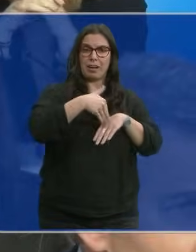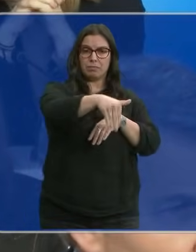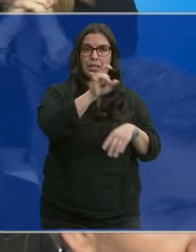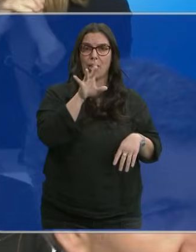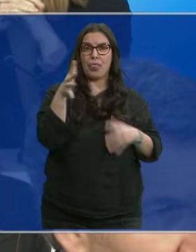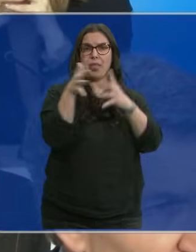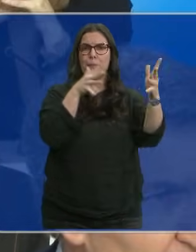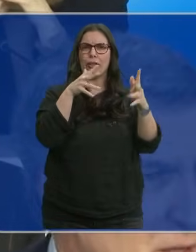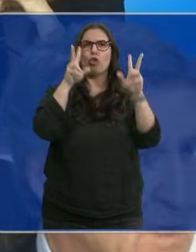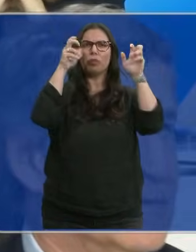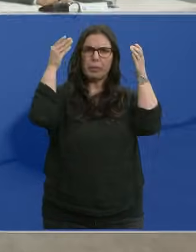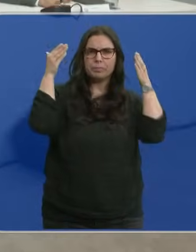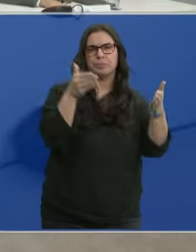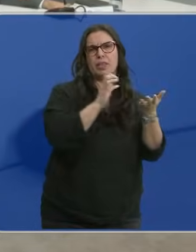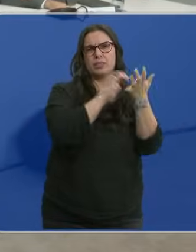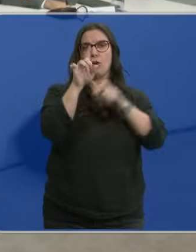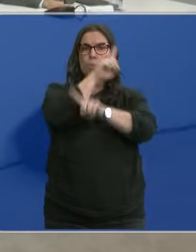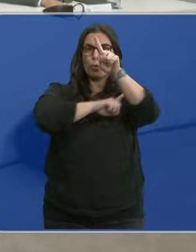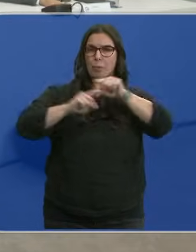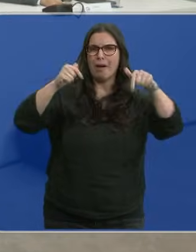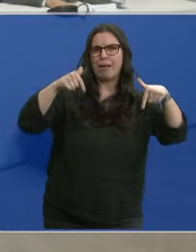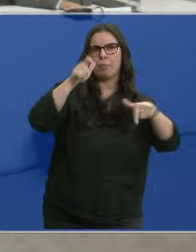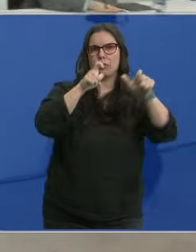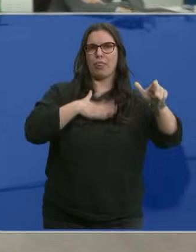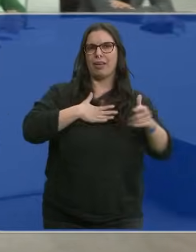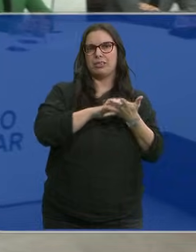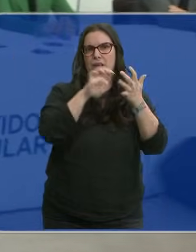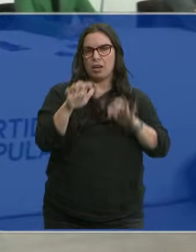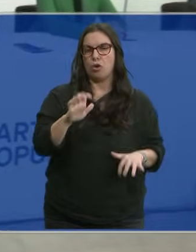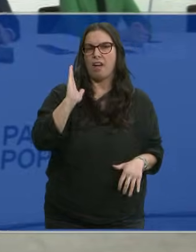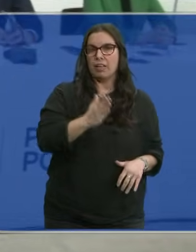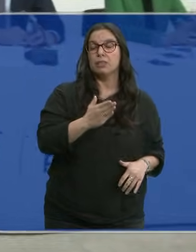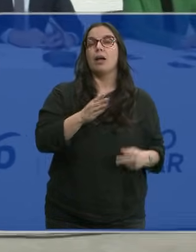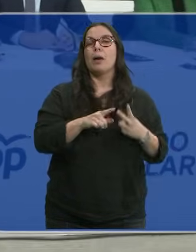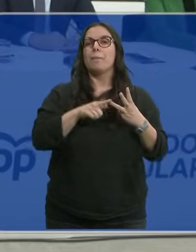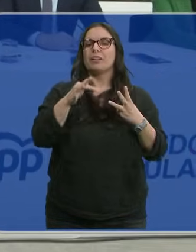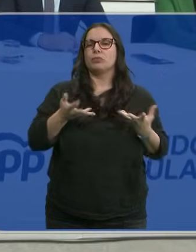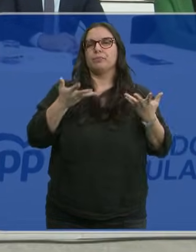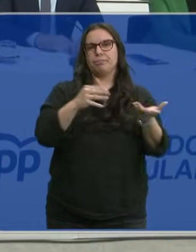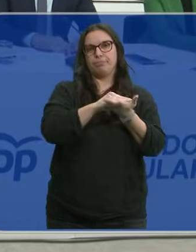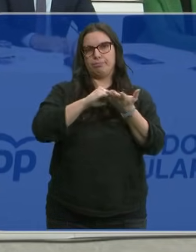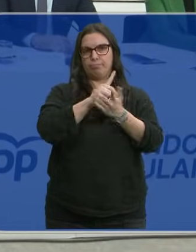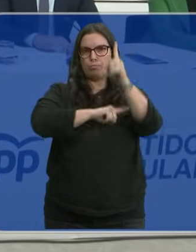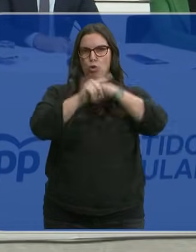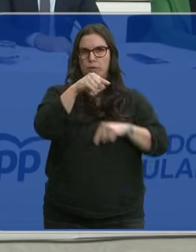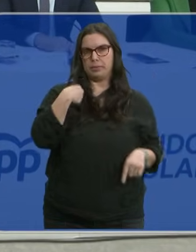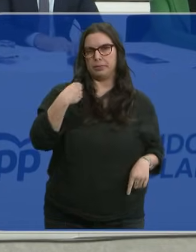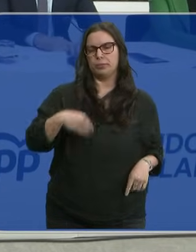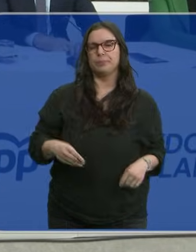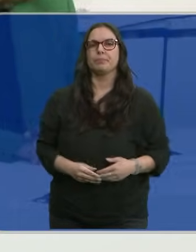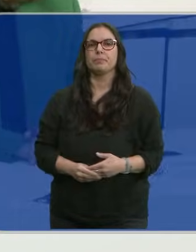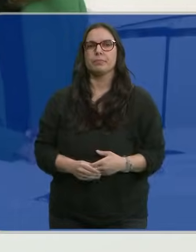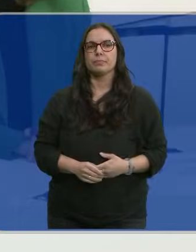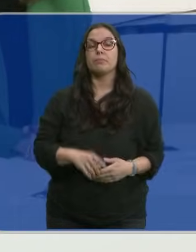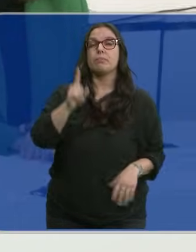marzo la línea es hablar de Castilla y León, de los problemas que afectan a los castellanos y leoneses y de ofrecer soluciones a esos problemas. Ha